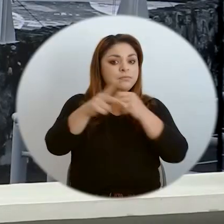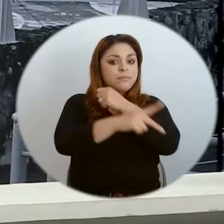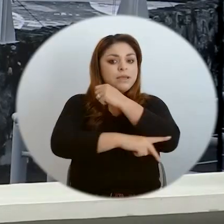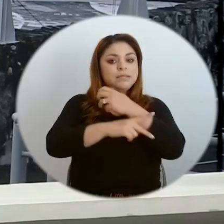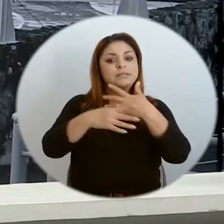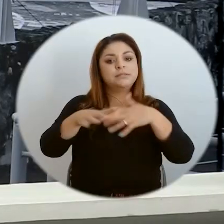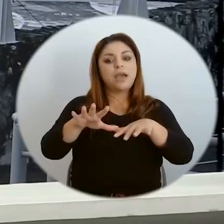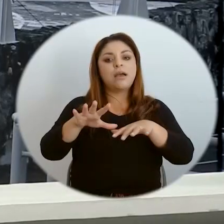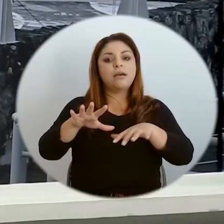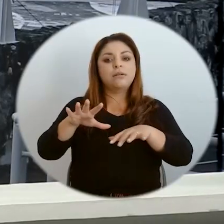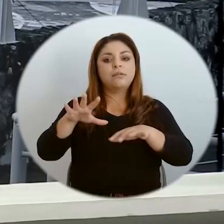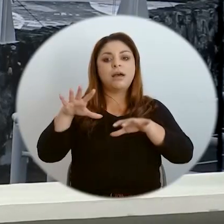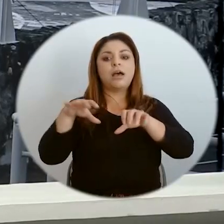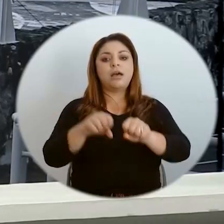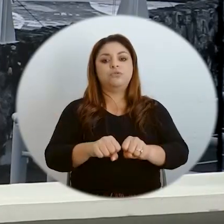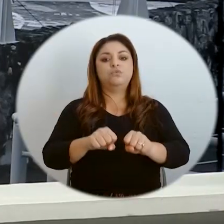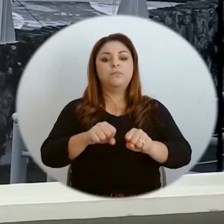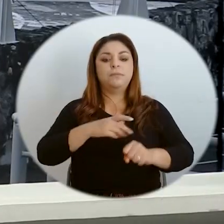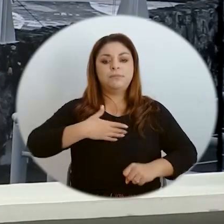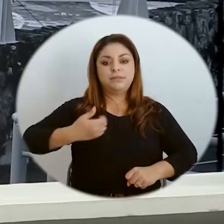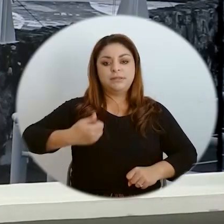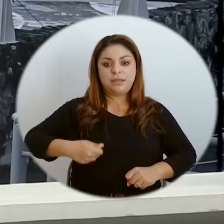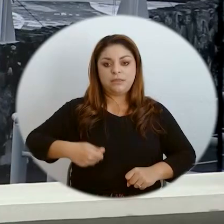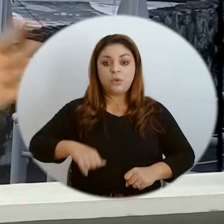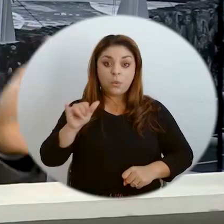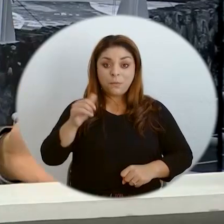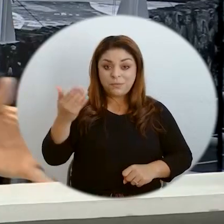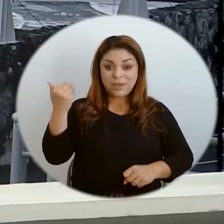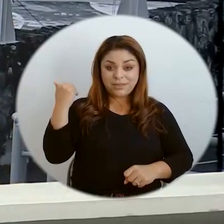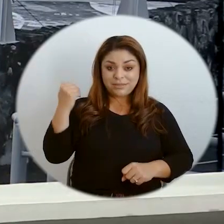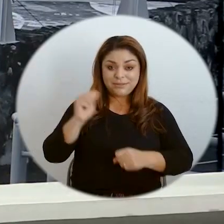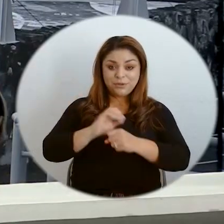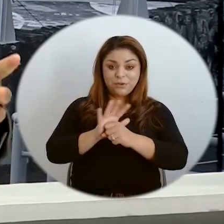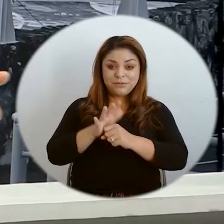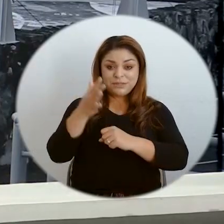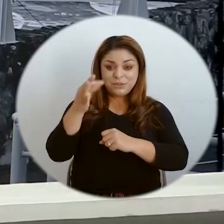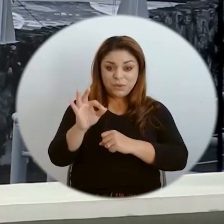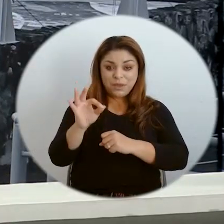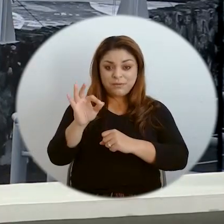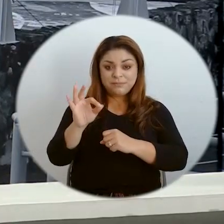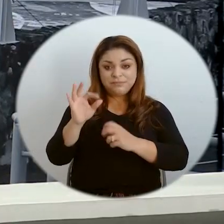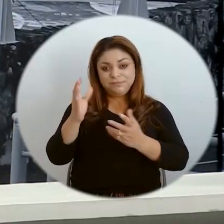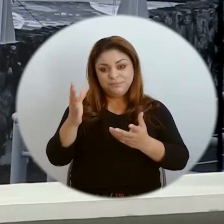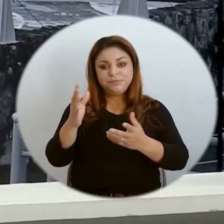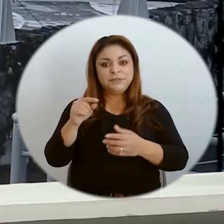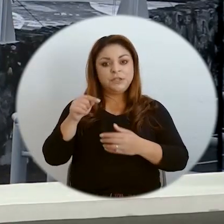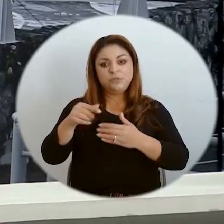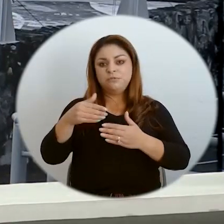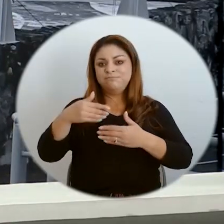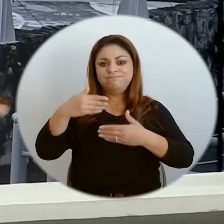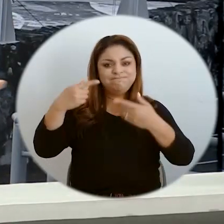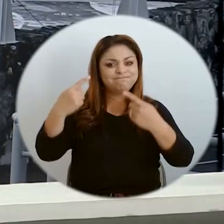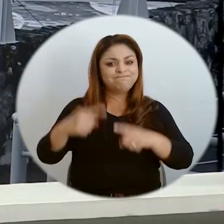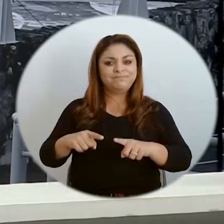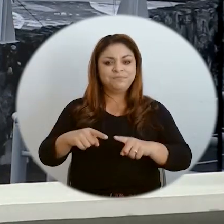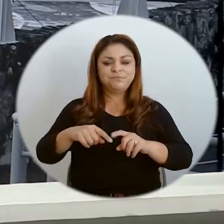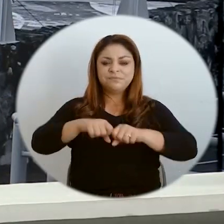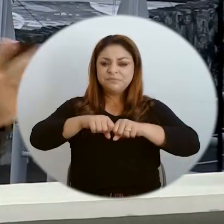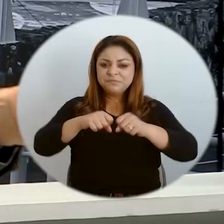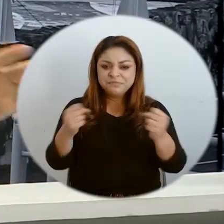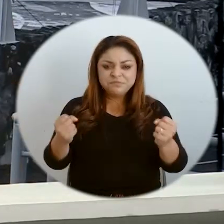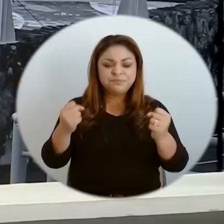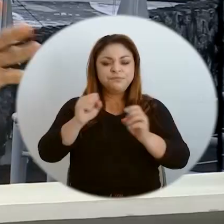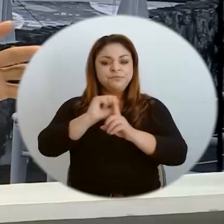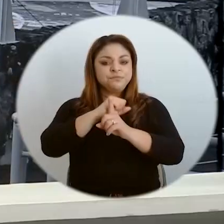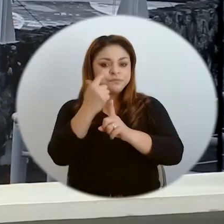al poder en algunos países a partir del año 2020, con la pandemia del COVID-19 y demás, que eso provocó